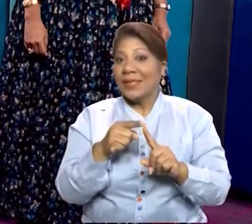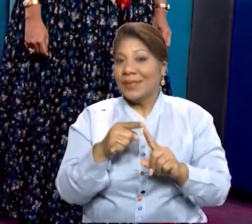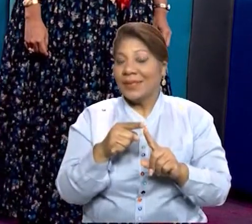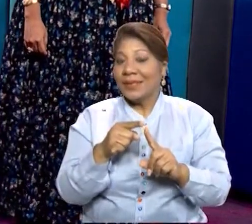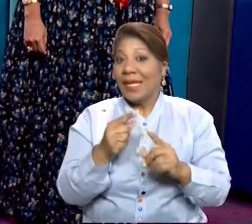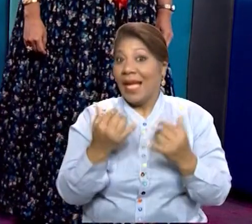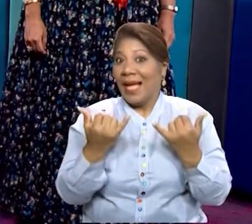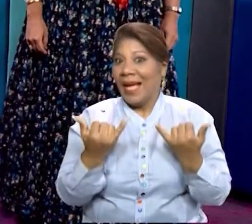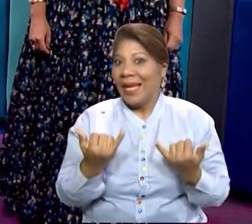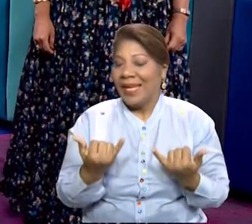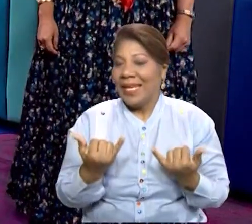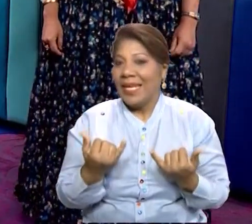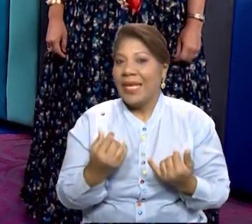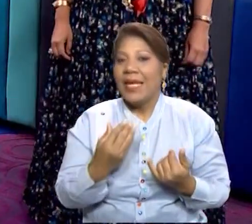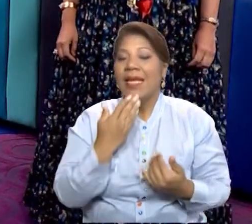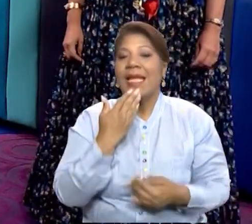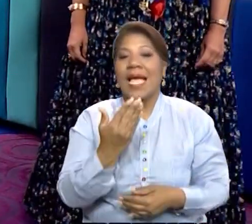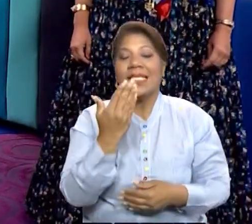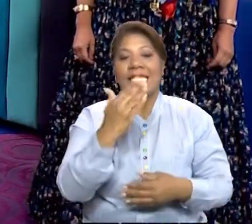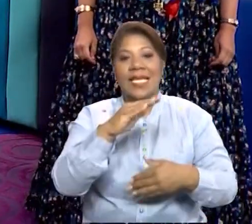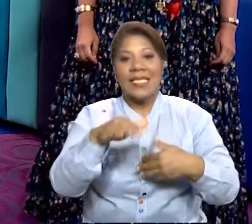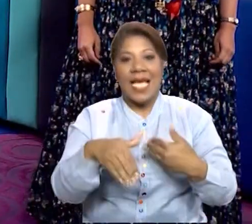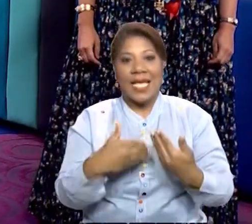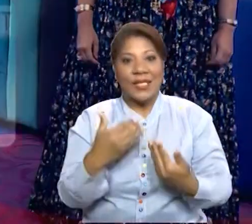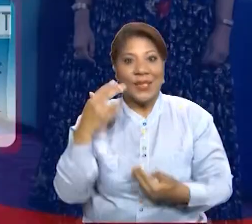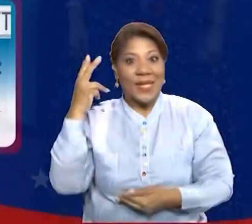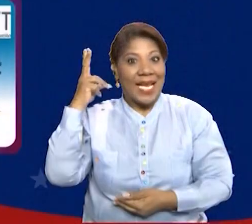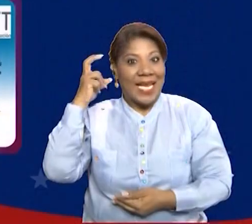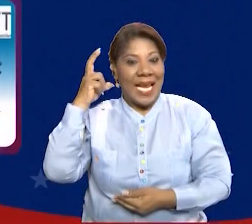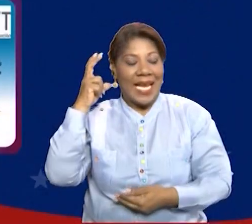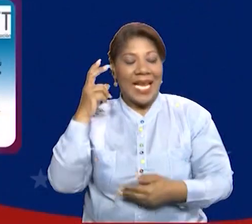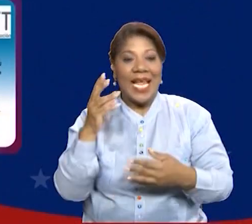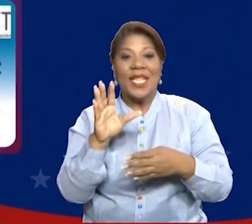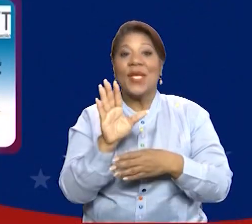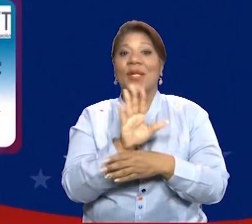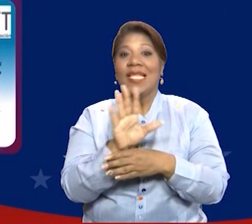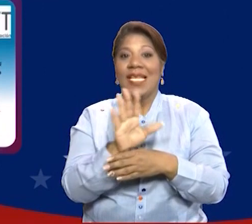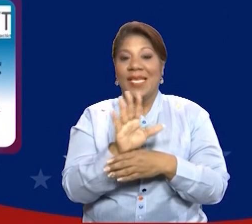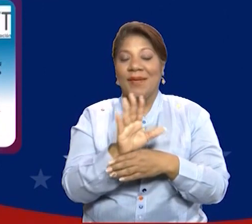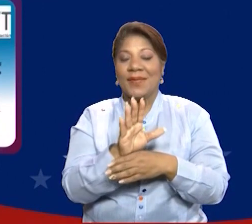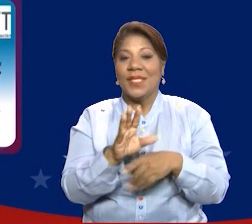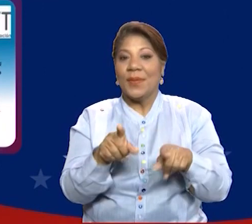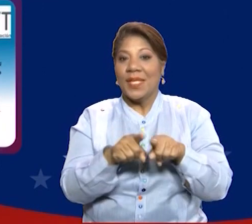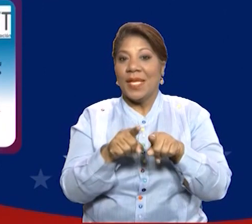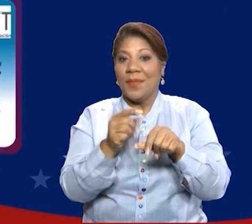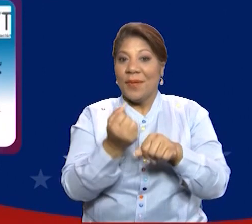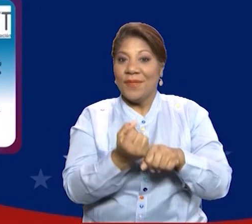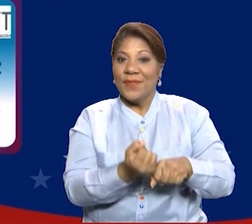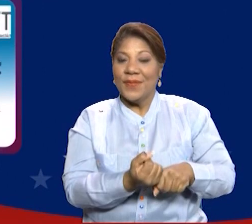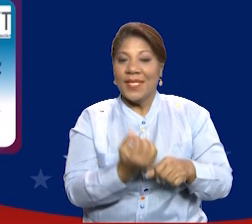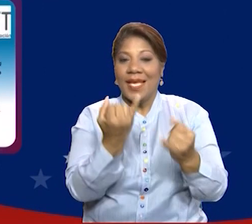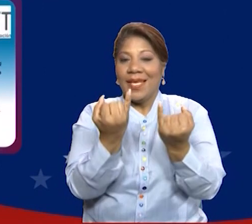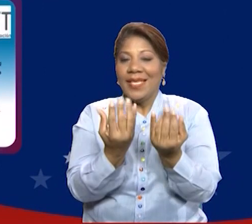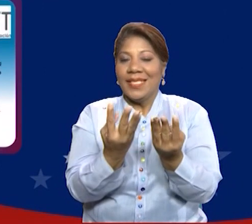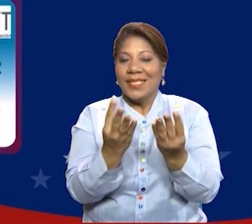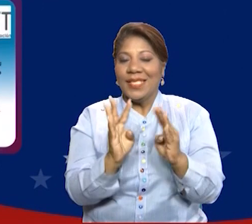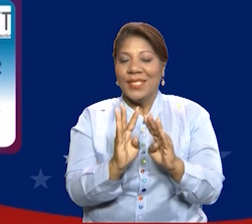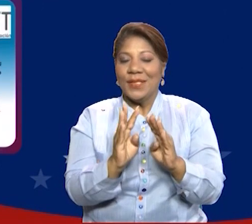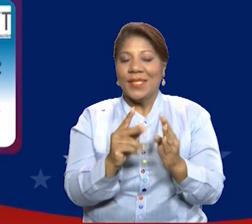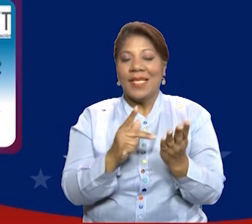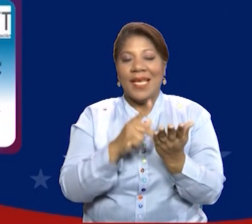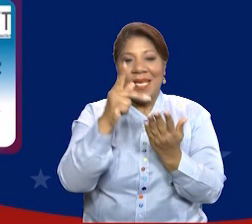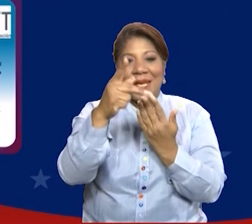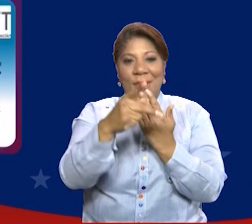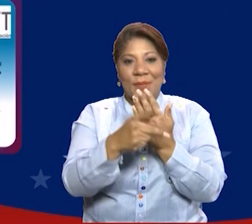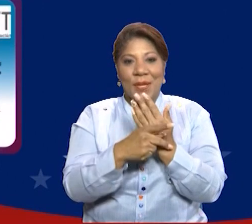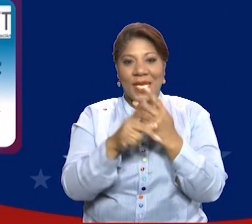fuerte abrazo y dándole las gracias a las radioemisoras, a los canales televisivos, fundaciones e instituciones que